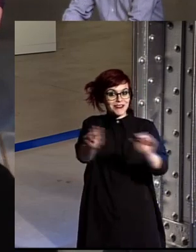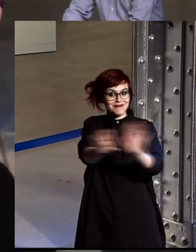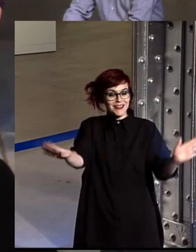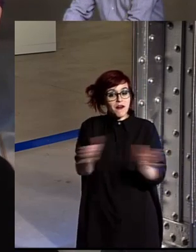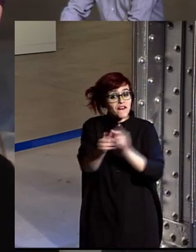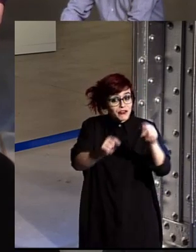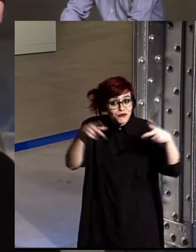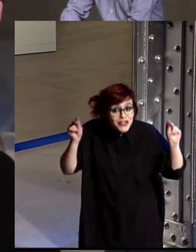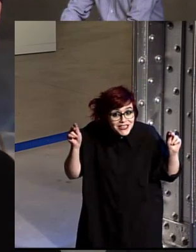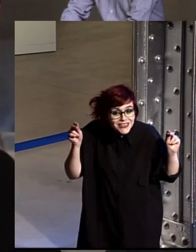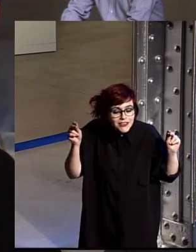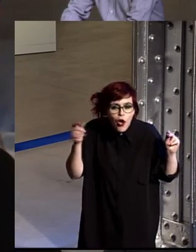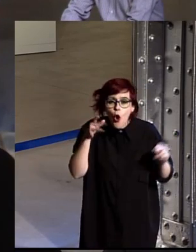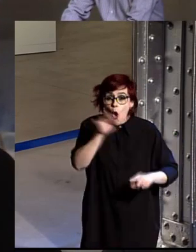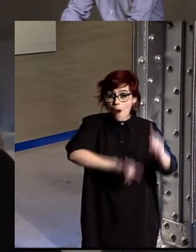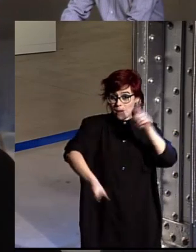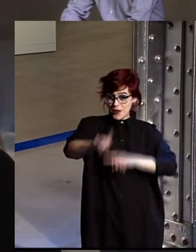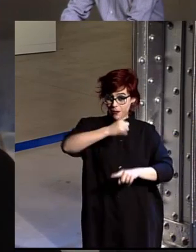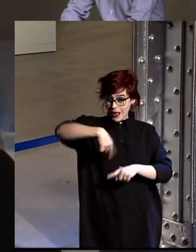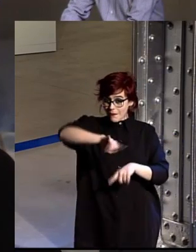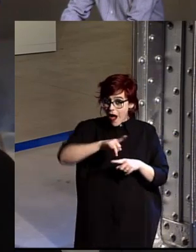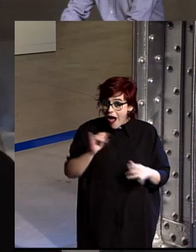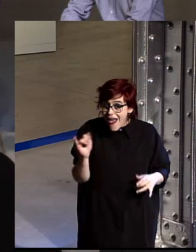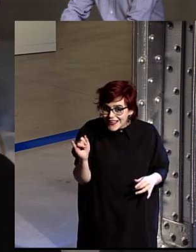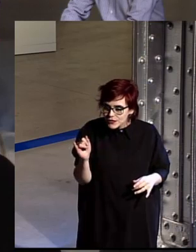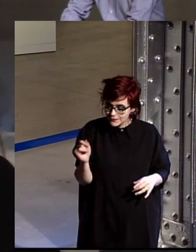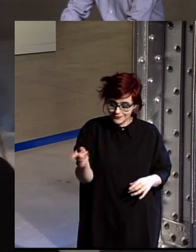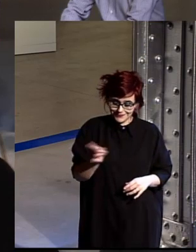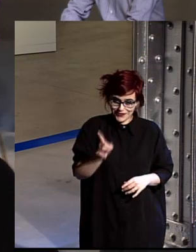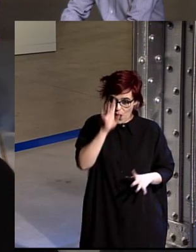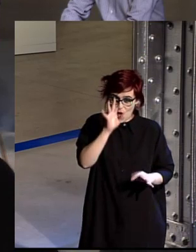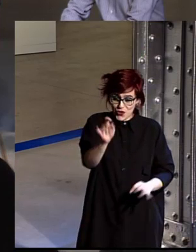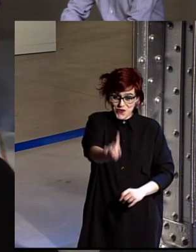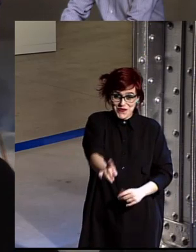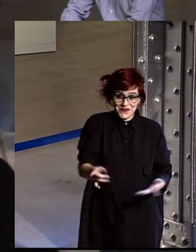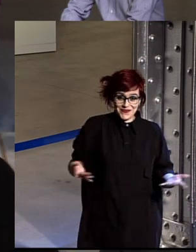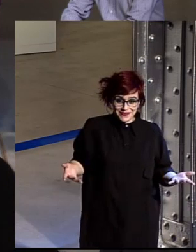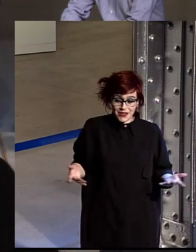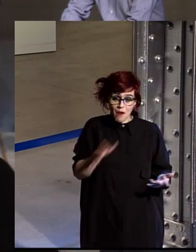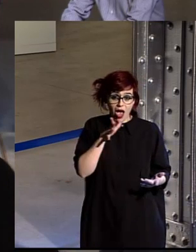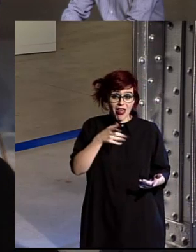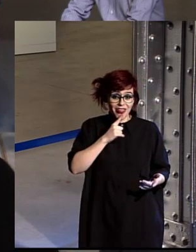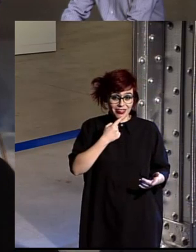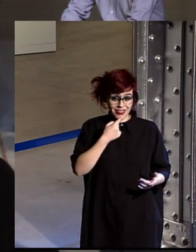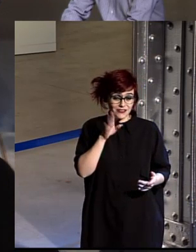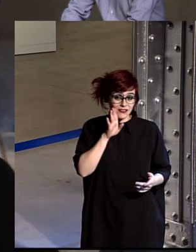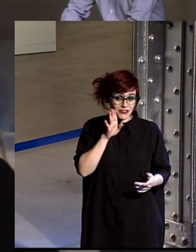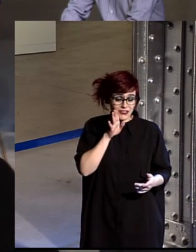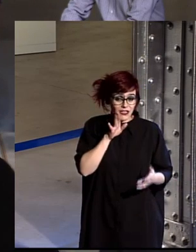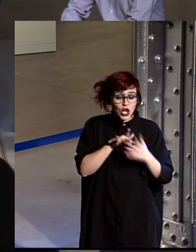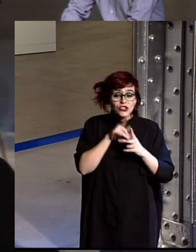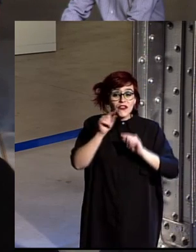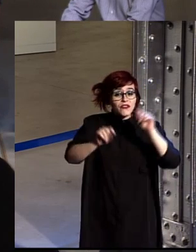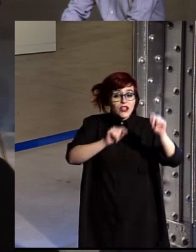¿acabaríamos con los virus? No. ¿O con el problema que tenemos de transmisión? No, por supuesto que no. Vaya hombre. No, porque como han dicho, o sea, es que los virus están en